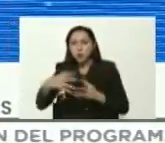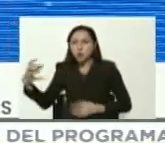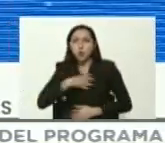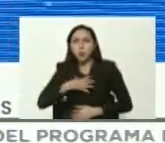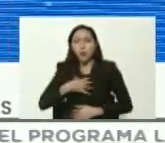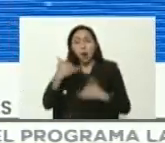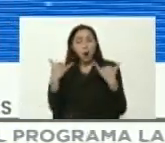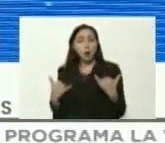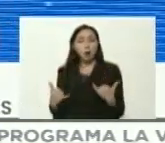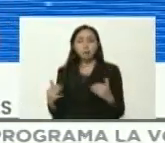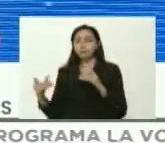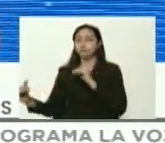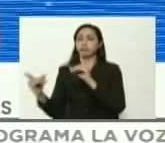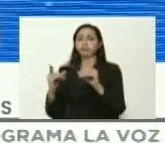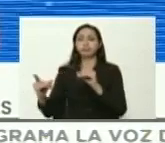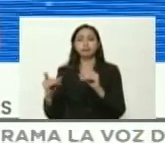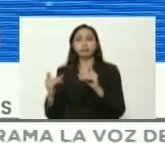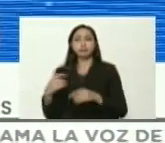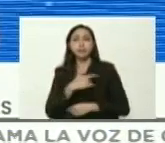sentarse a hablar.